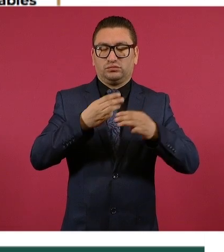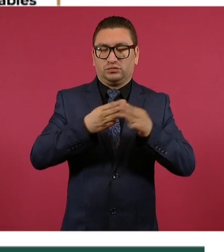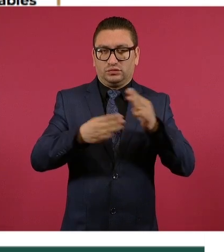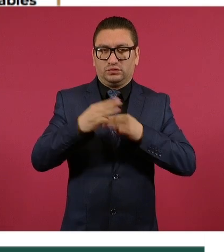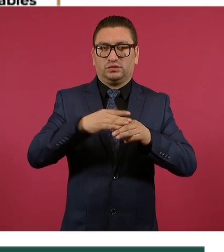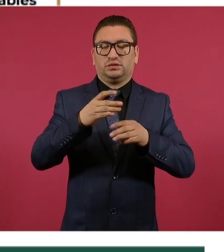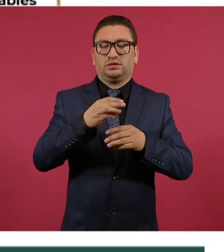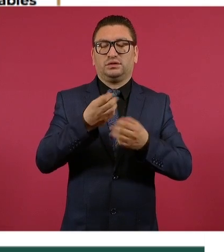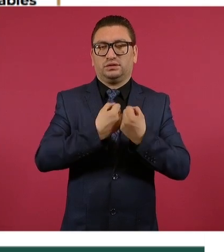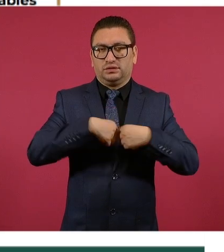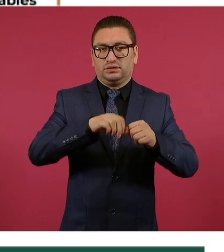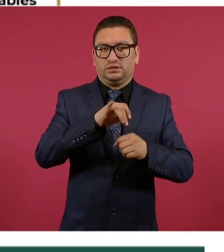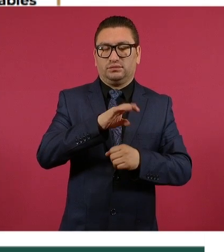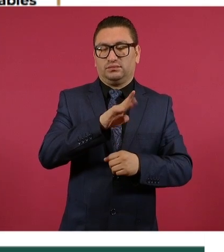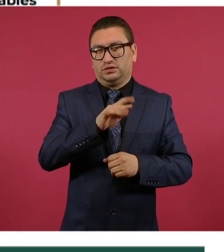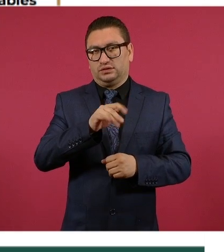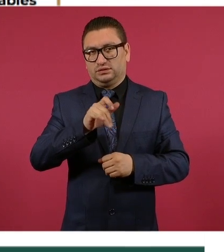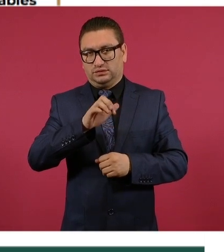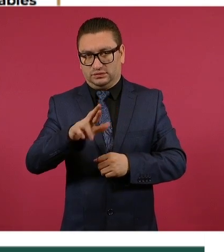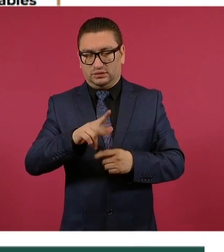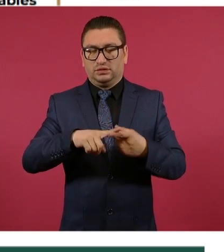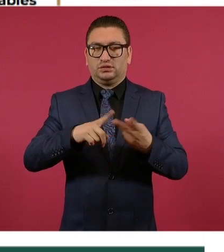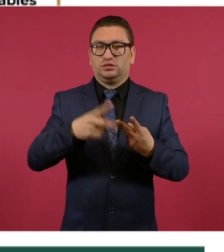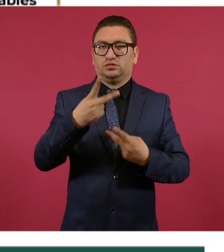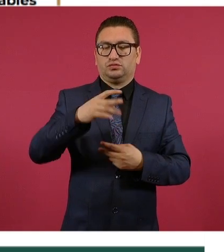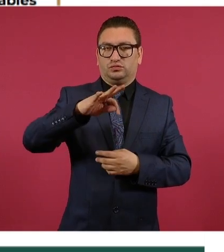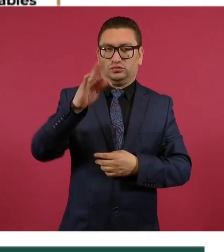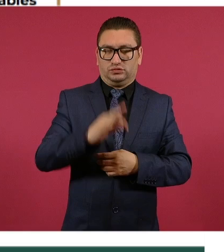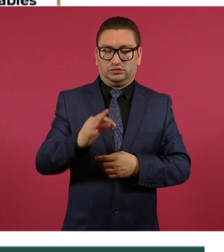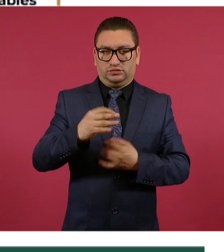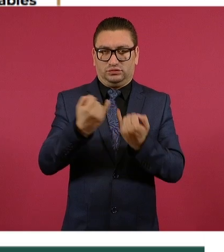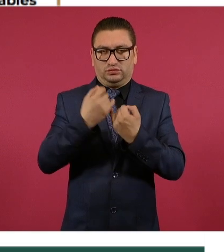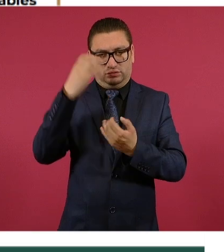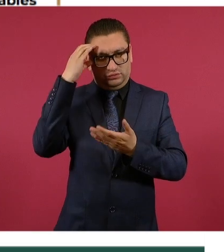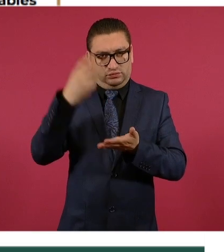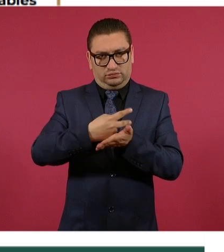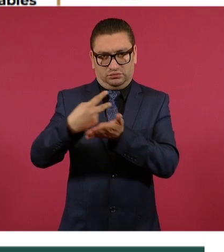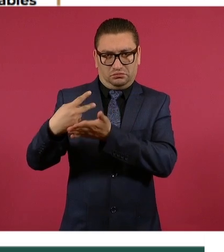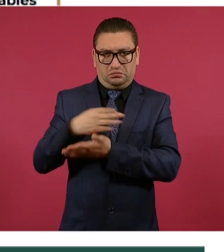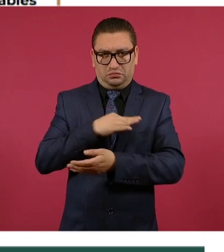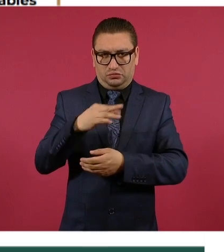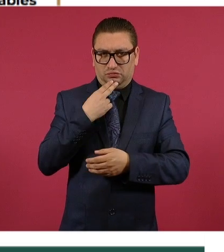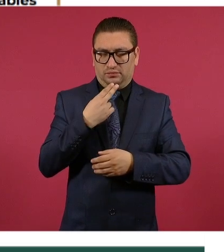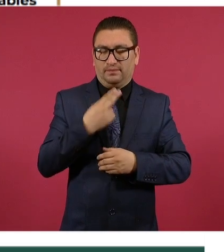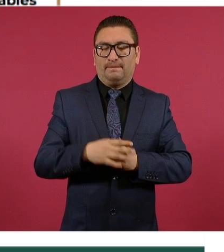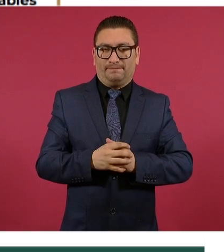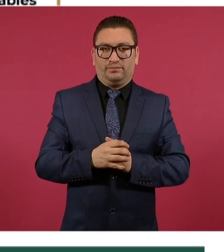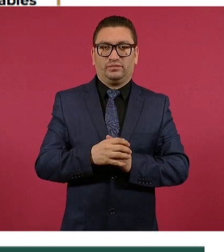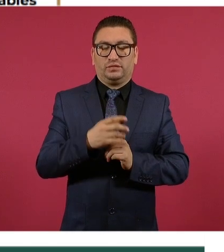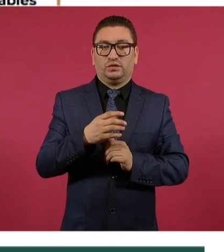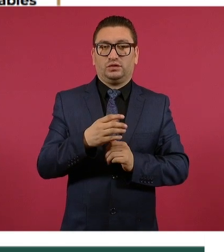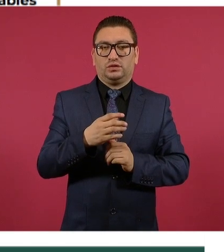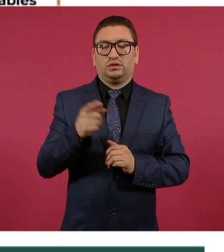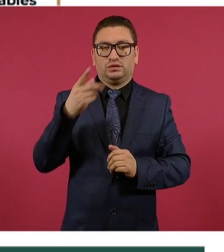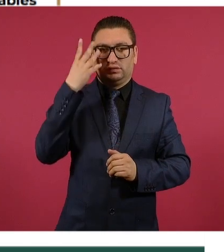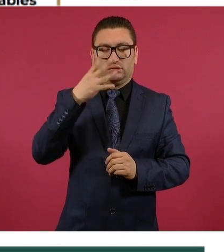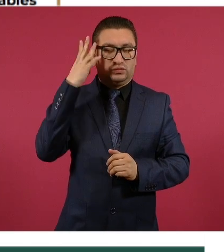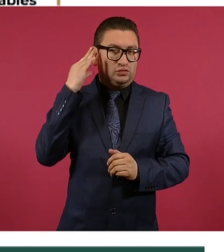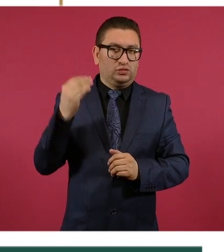Bienestar y hay un incremento del 2% también de las camas censables. En el caso de Colima,